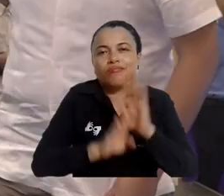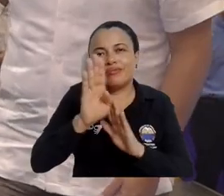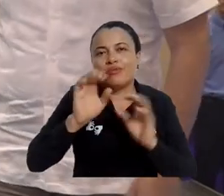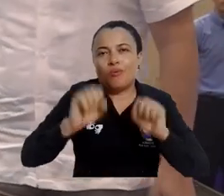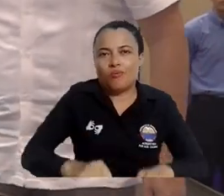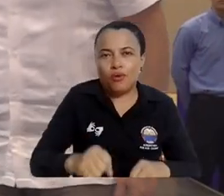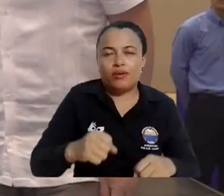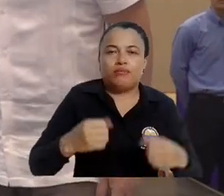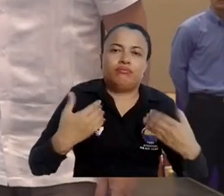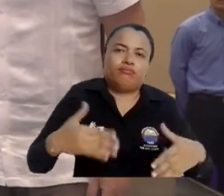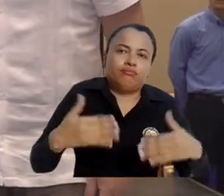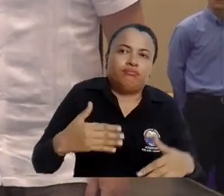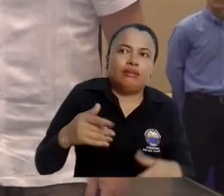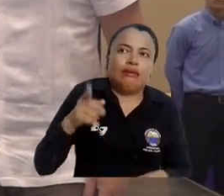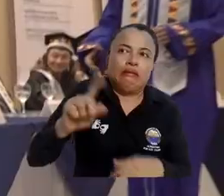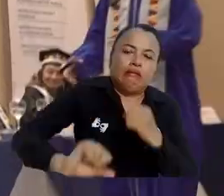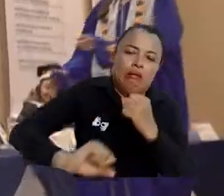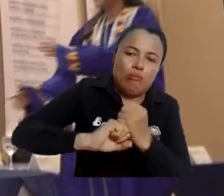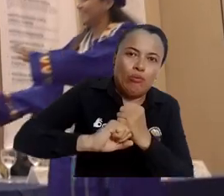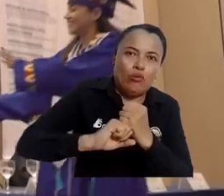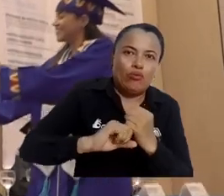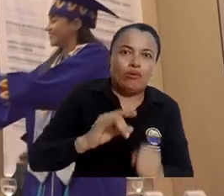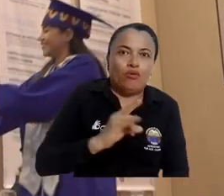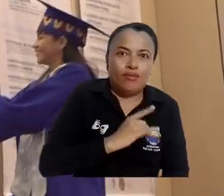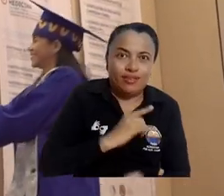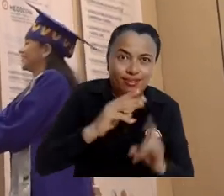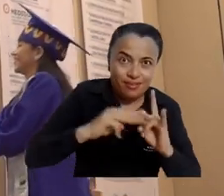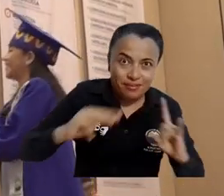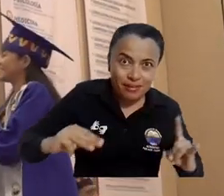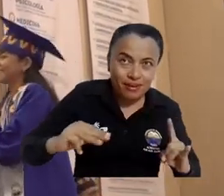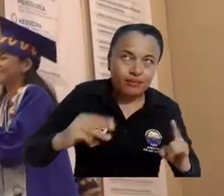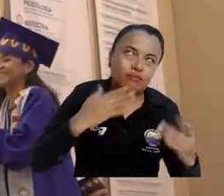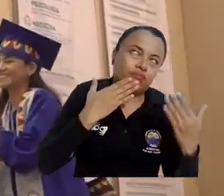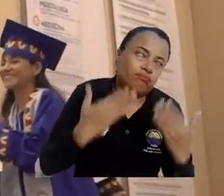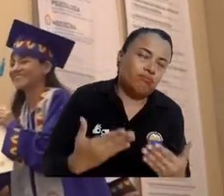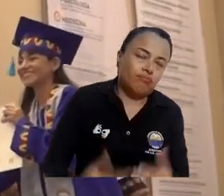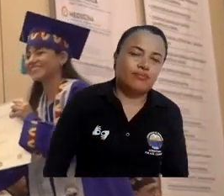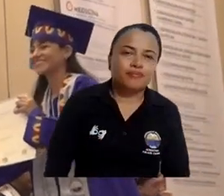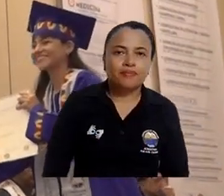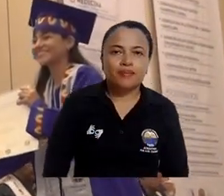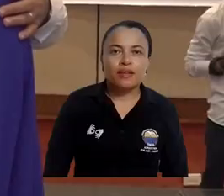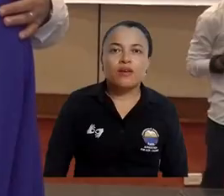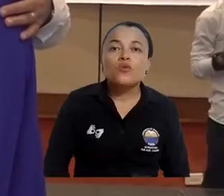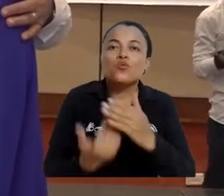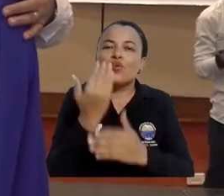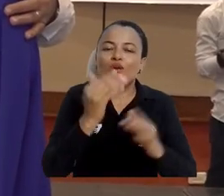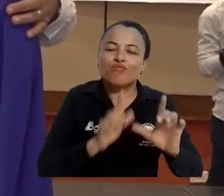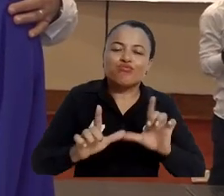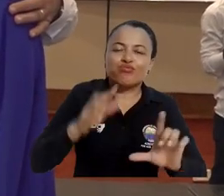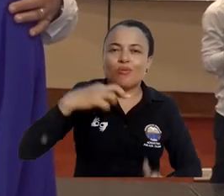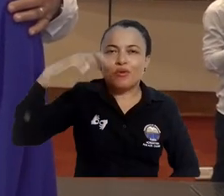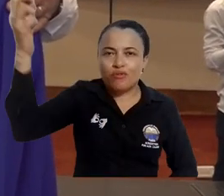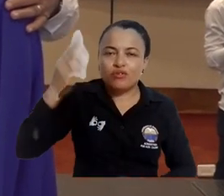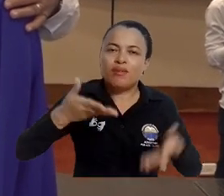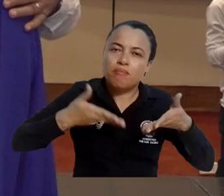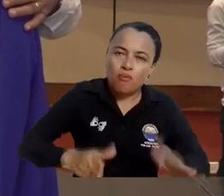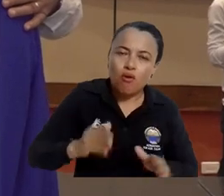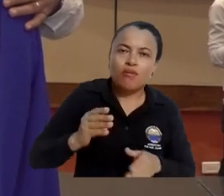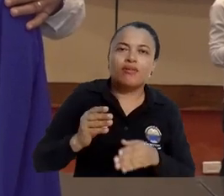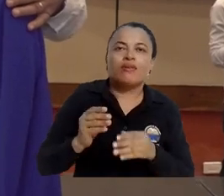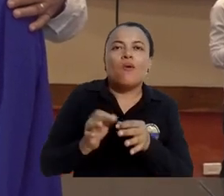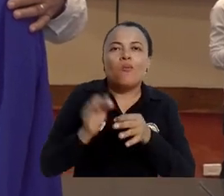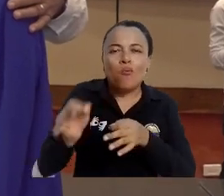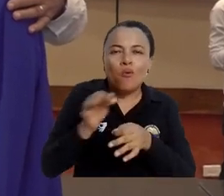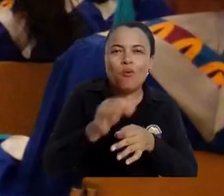municipio. Estamos complacidos con el apoyo de la Universidad Magdalena. Los nuevos profesionales oriundos